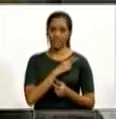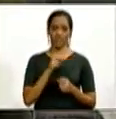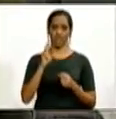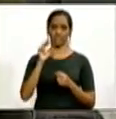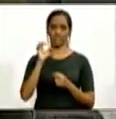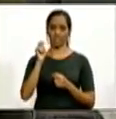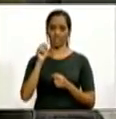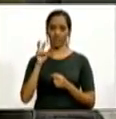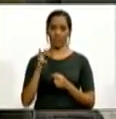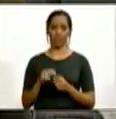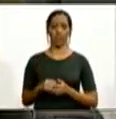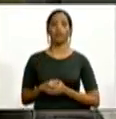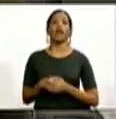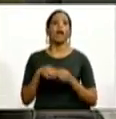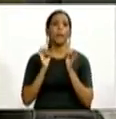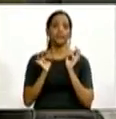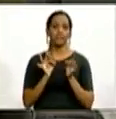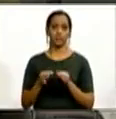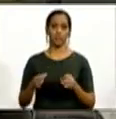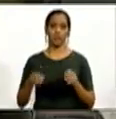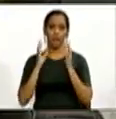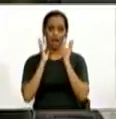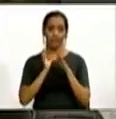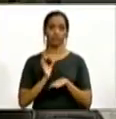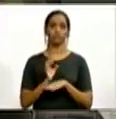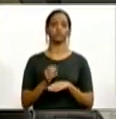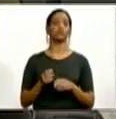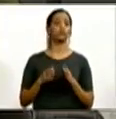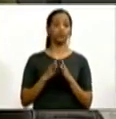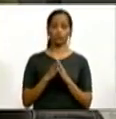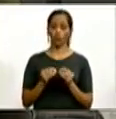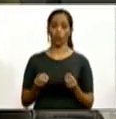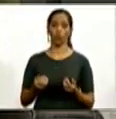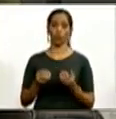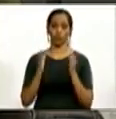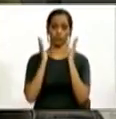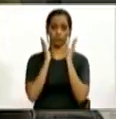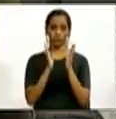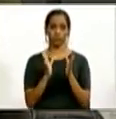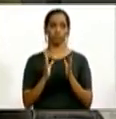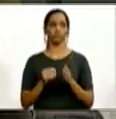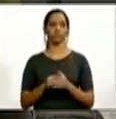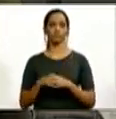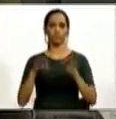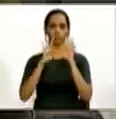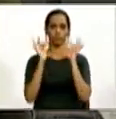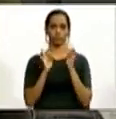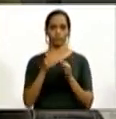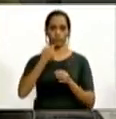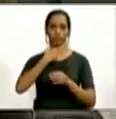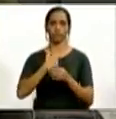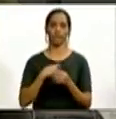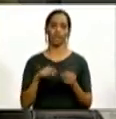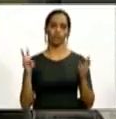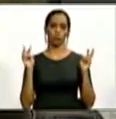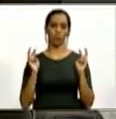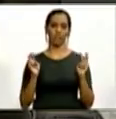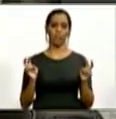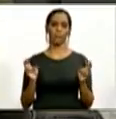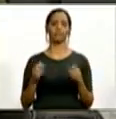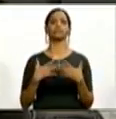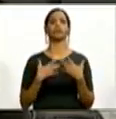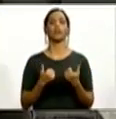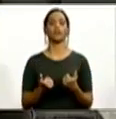RCTV, especiales, alertas, reportajes, todo giraba en torno de la figura del tipo. El tipo que supuestamente salvó